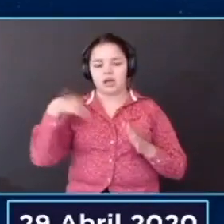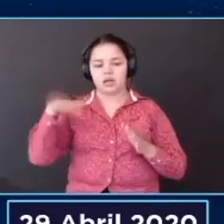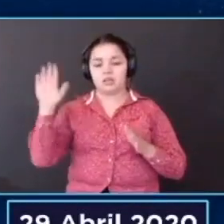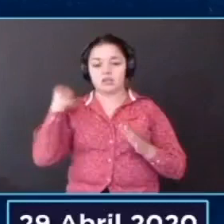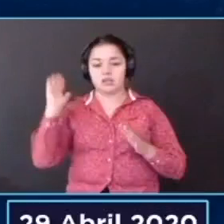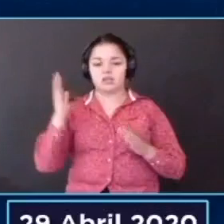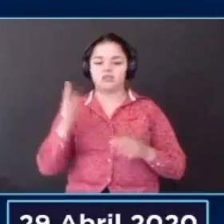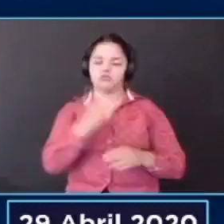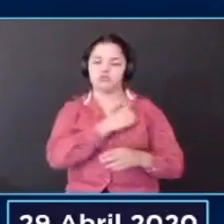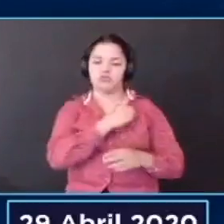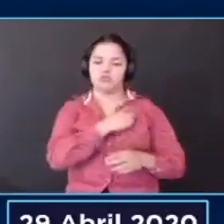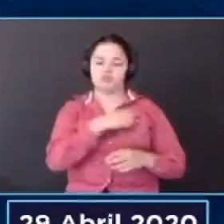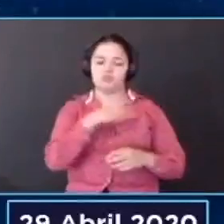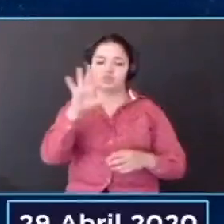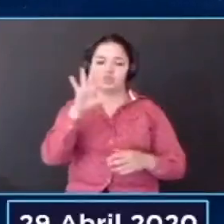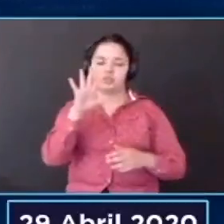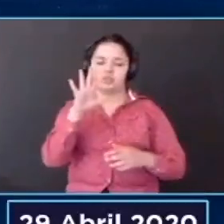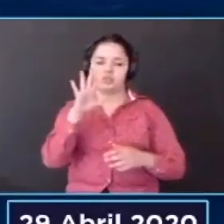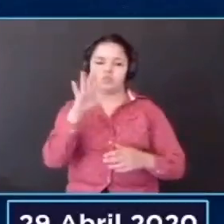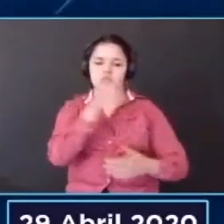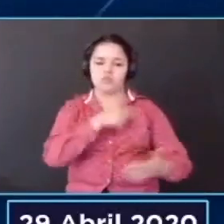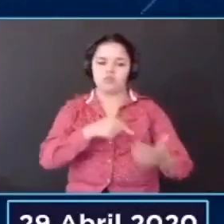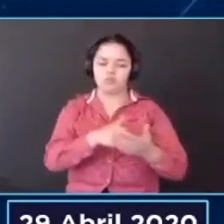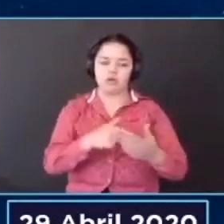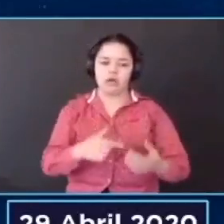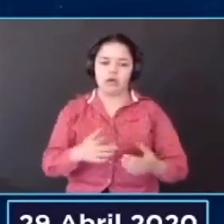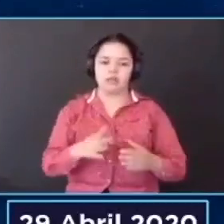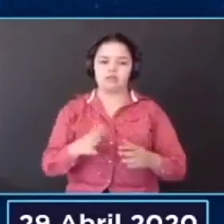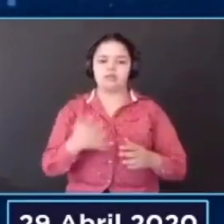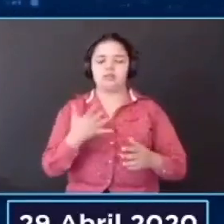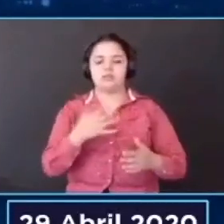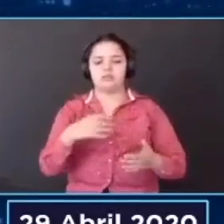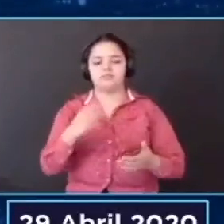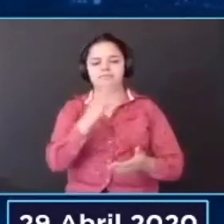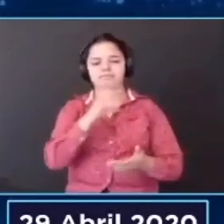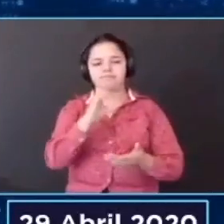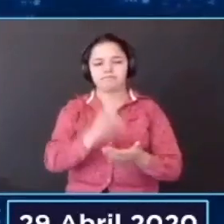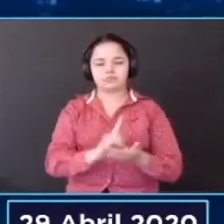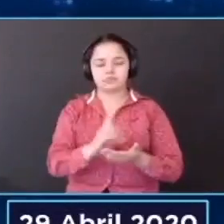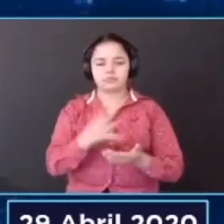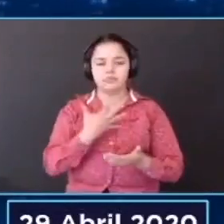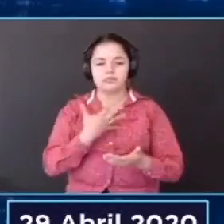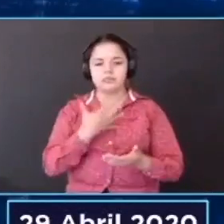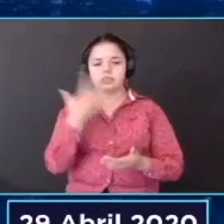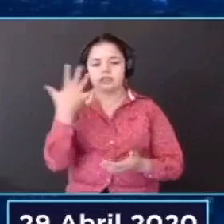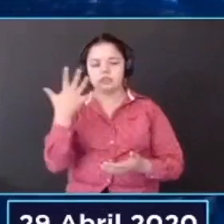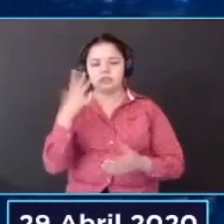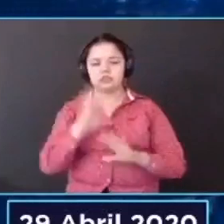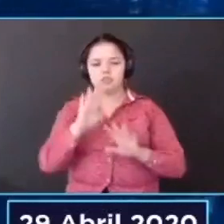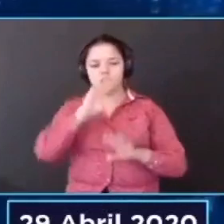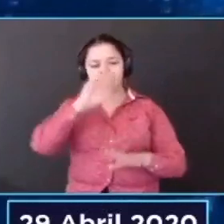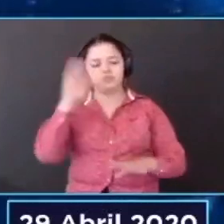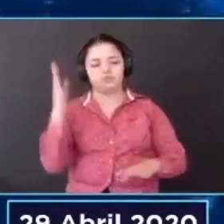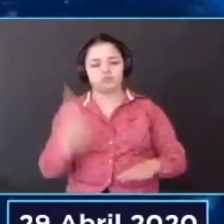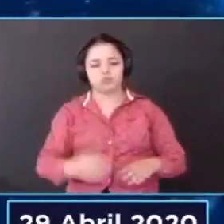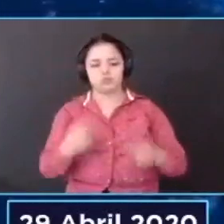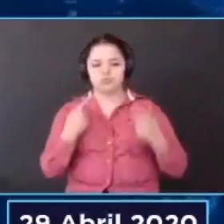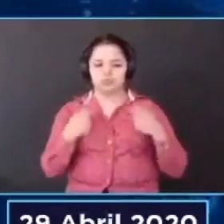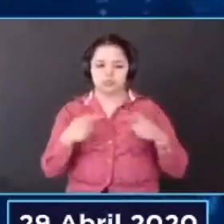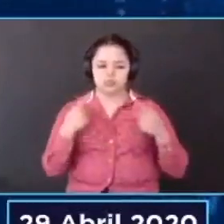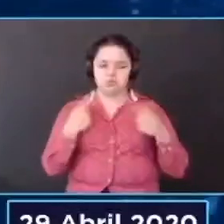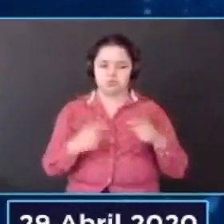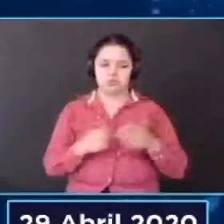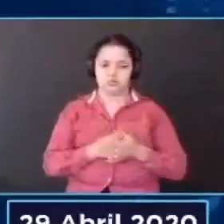sus ciudadanos locales. Bueno, en los casos confirmados por municipio, Juárez